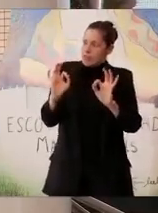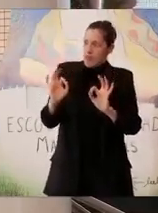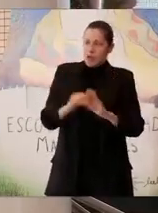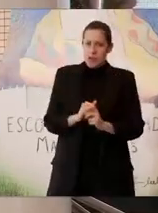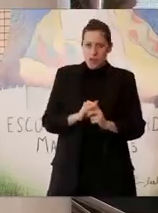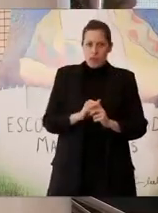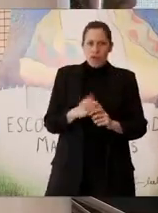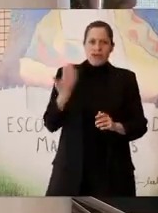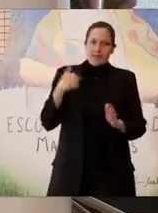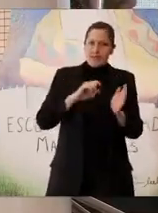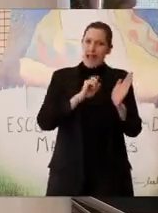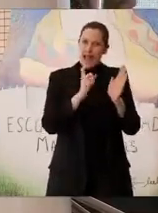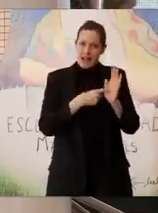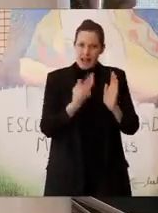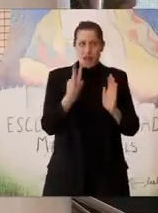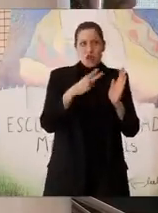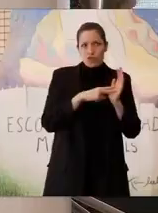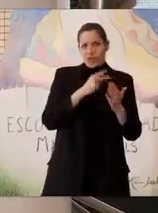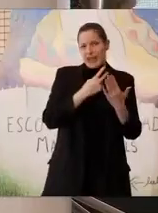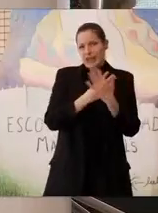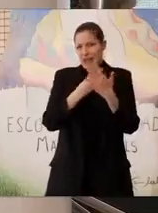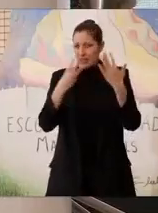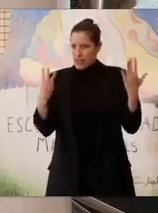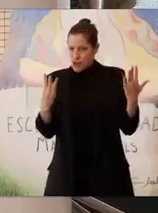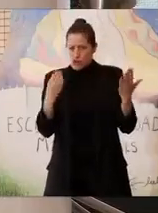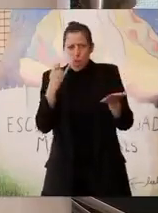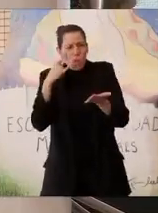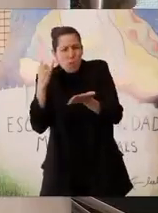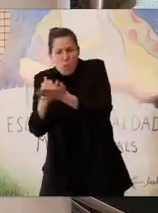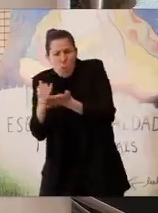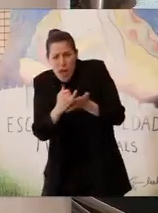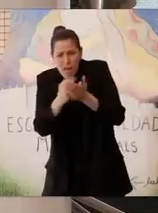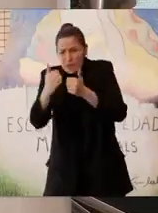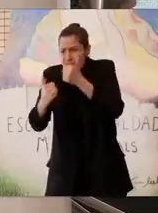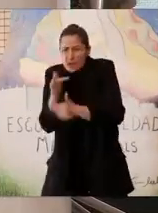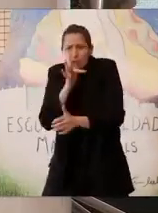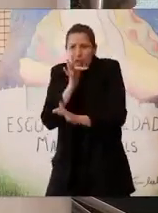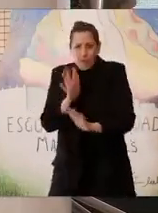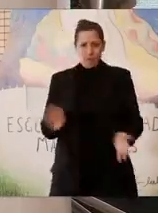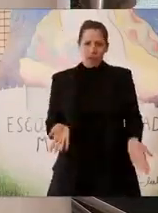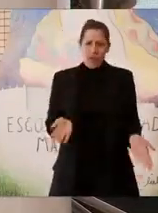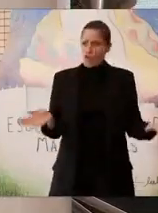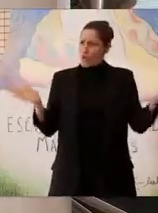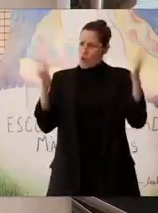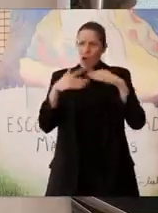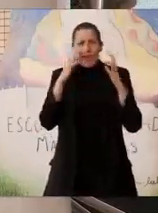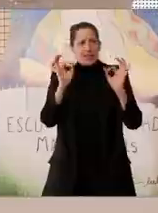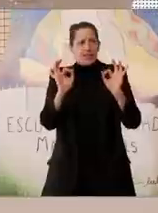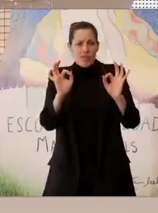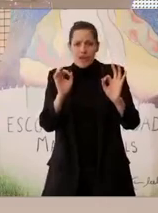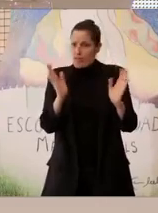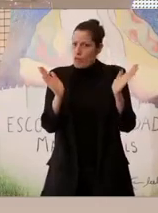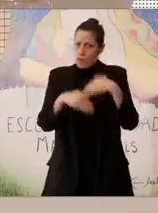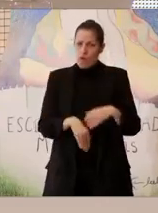ley en el 2018, no se ha convocado ninguna prueba de especialización a los jueces y las juezas de violencia. No hay una especialización como